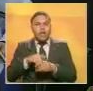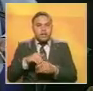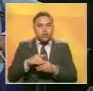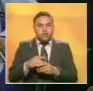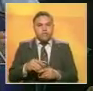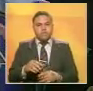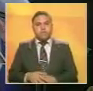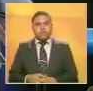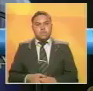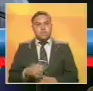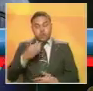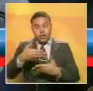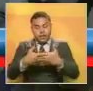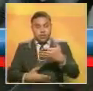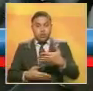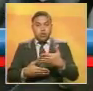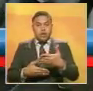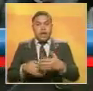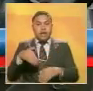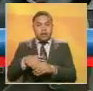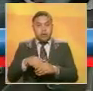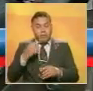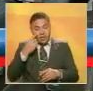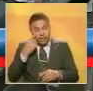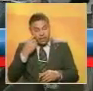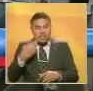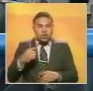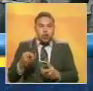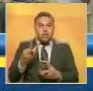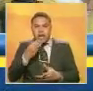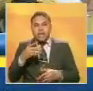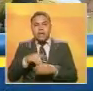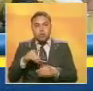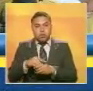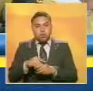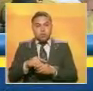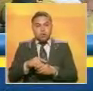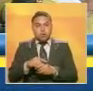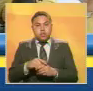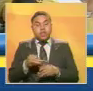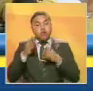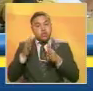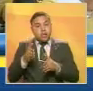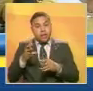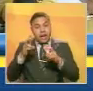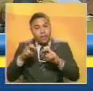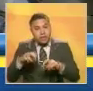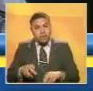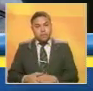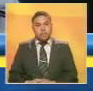se publicará el registro electoral y para evitar cualquier irregularidad a la hora de votar en las próximas presidenciales, recomienda